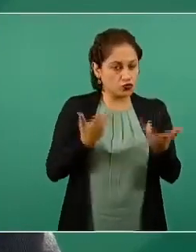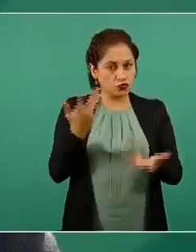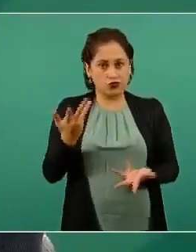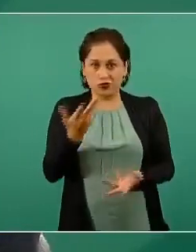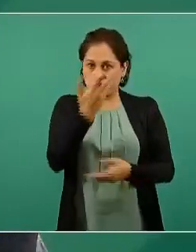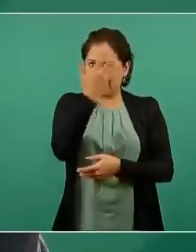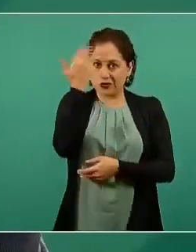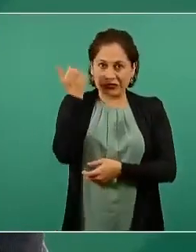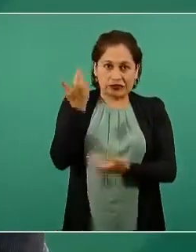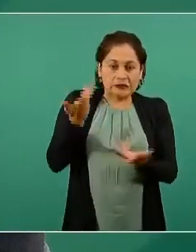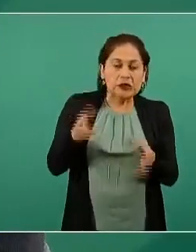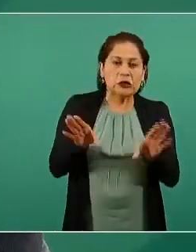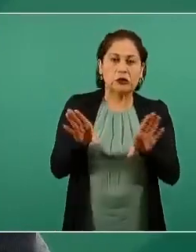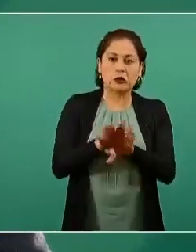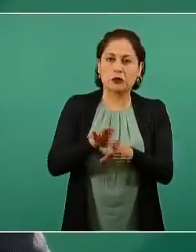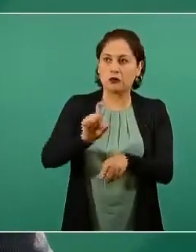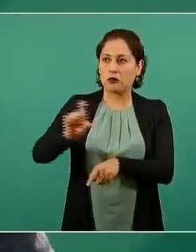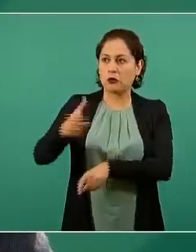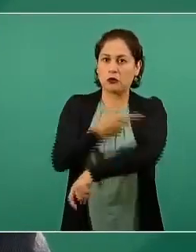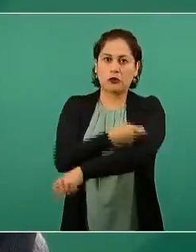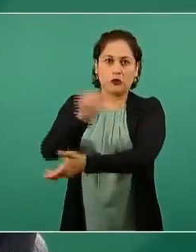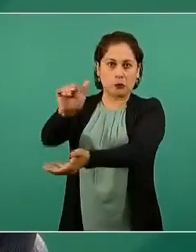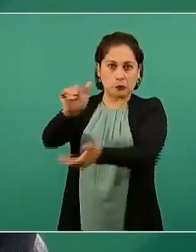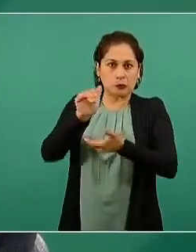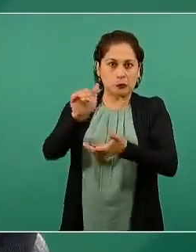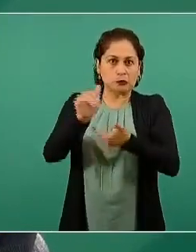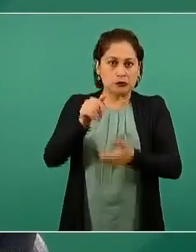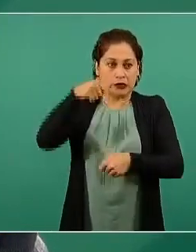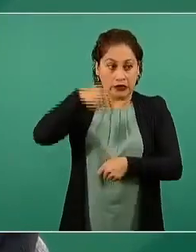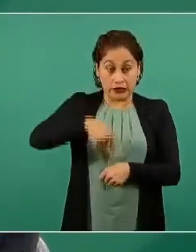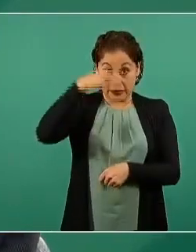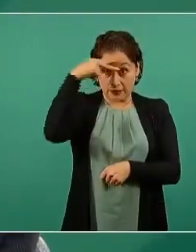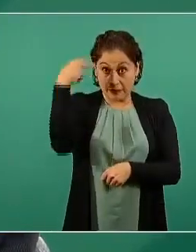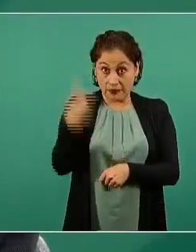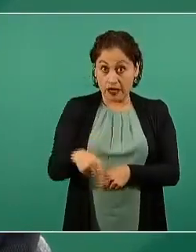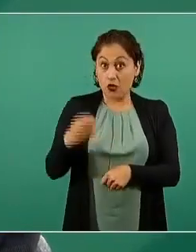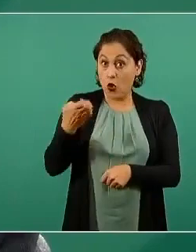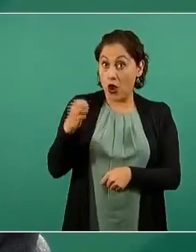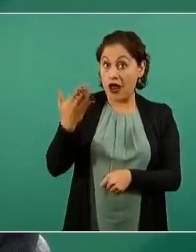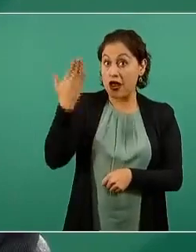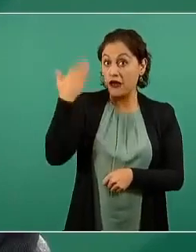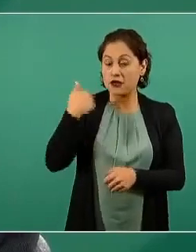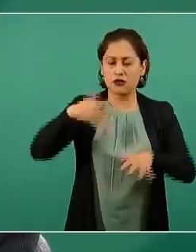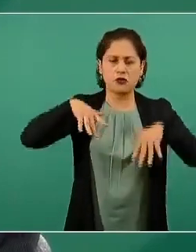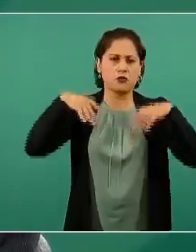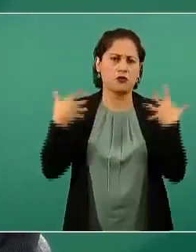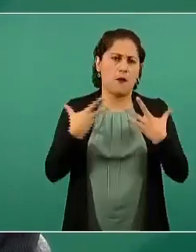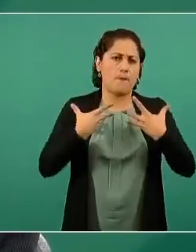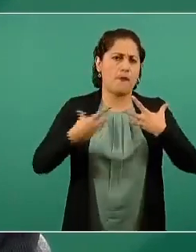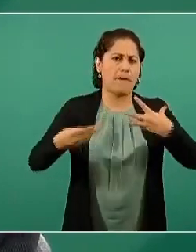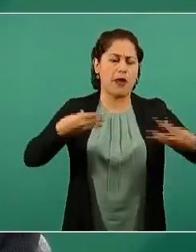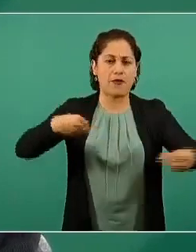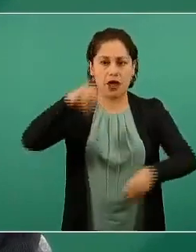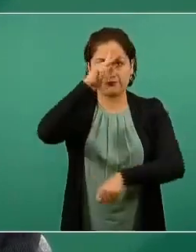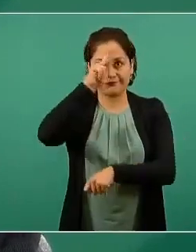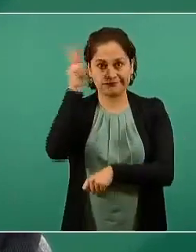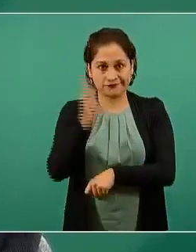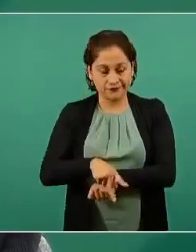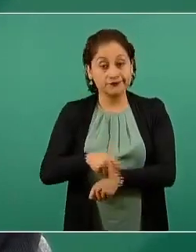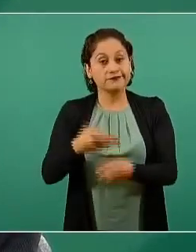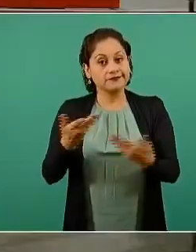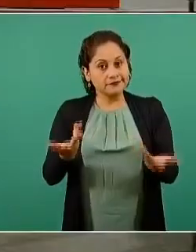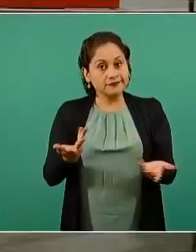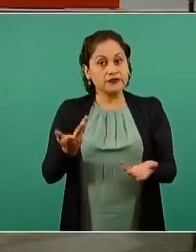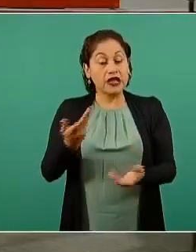entrega suficiente de vacunas y nuestra epidemia estaba en una fase de mucha expansión, fue cuando el presidente López Obrador